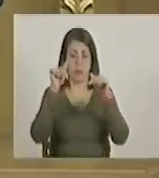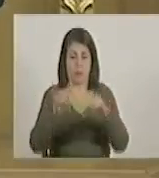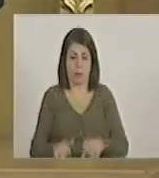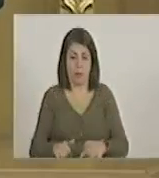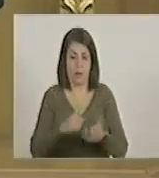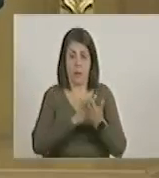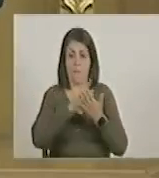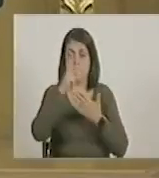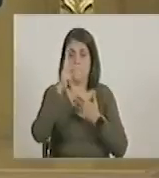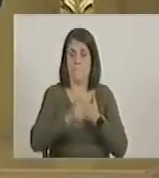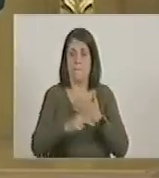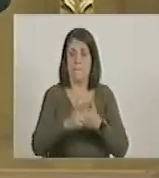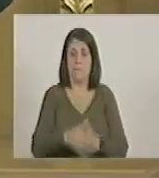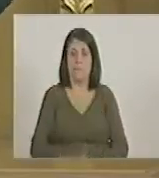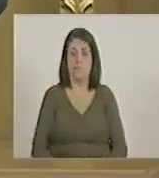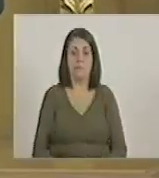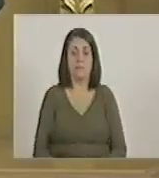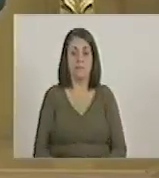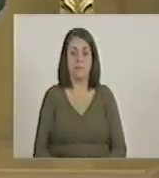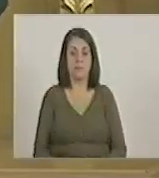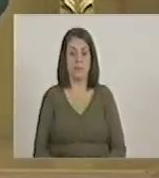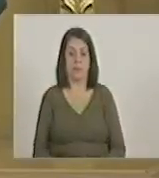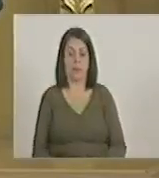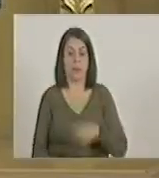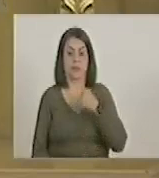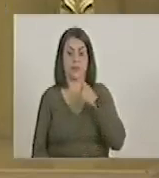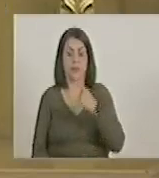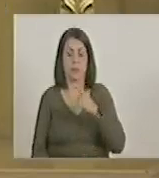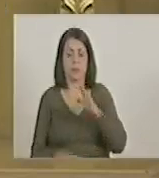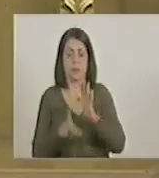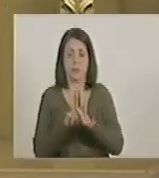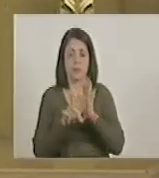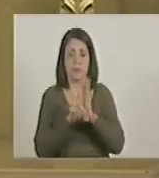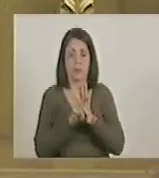plan que contempla